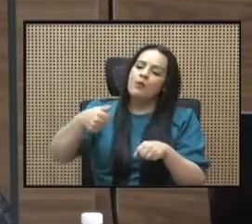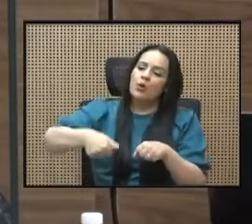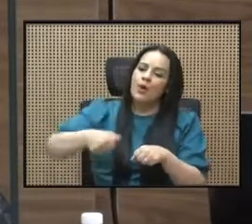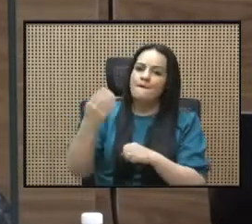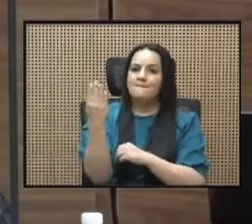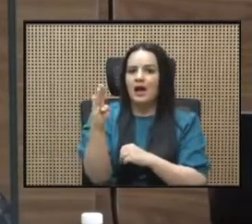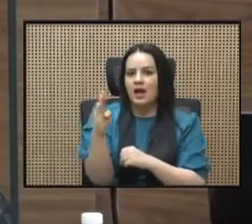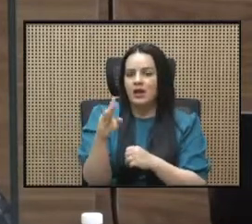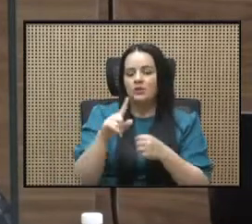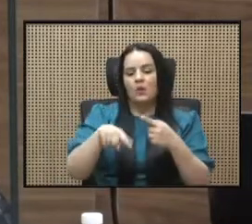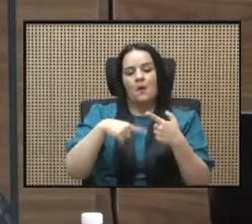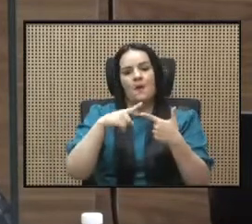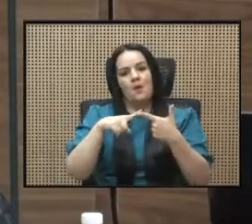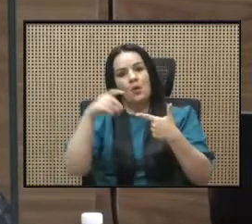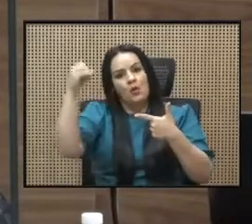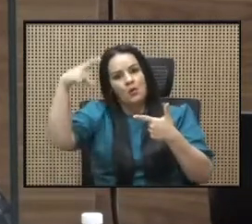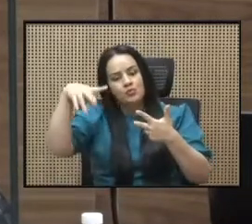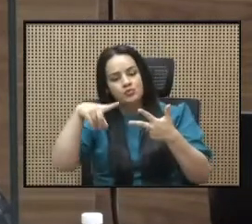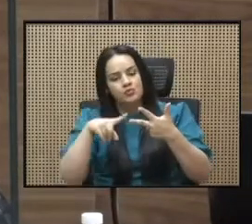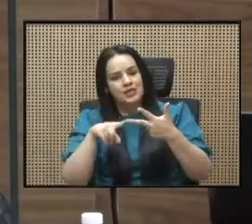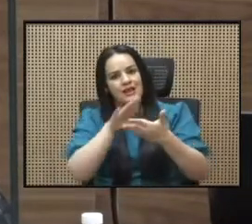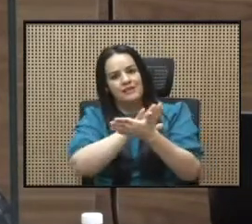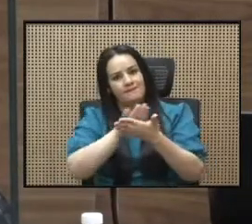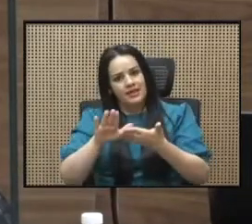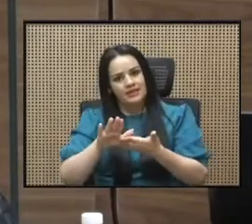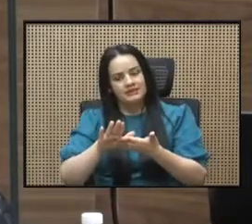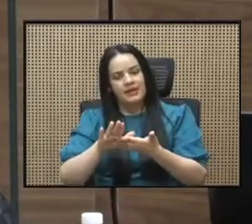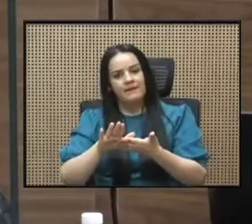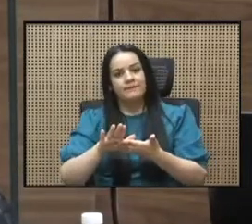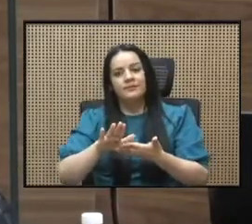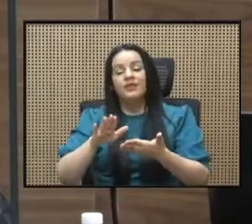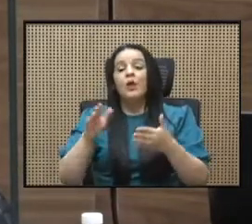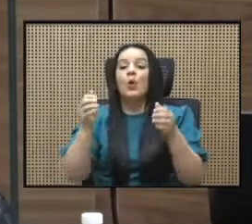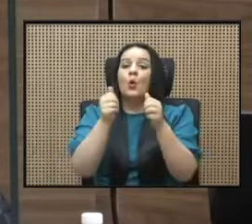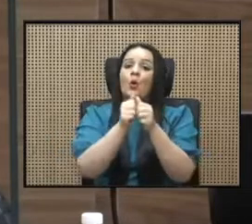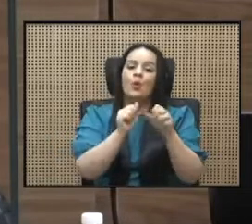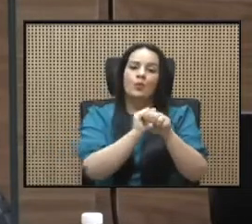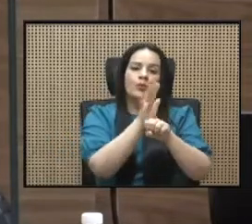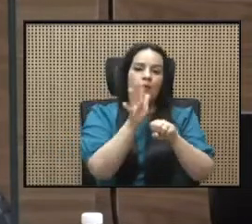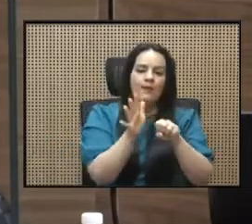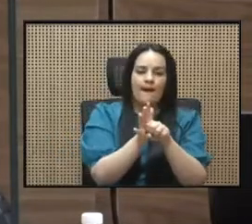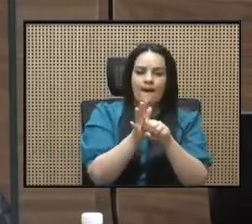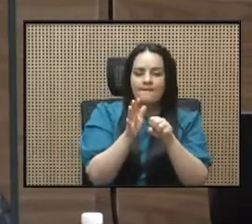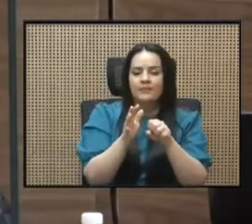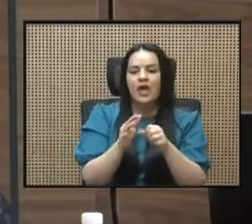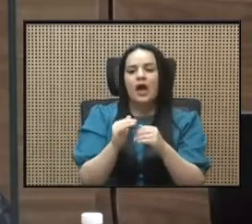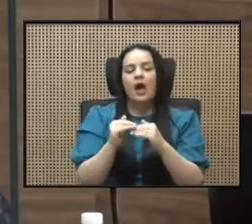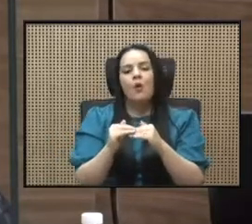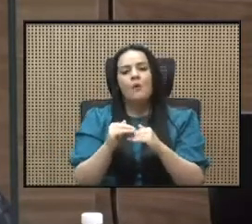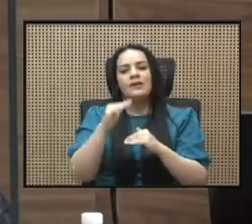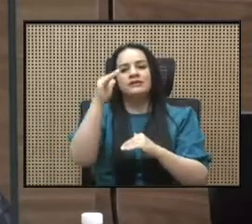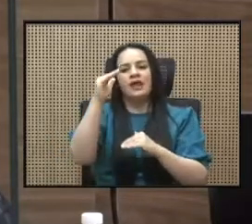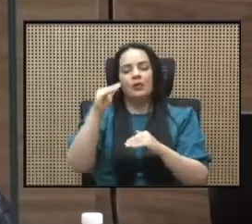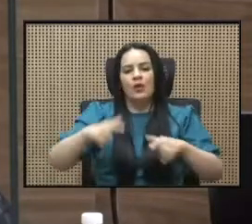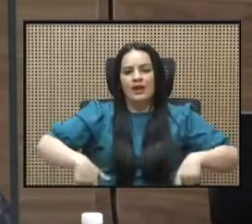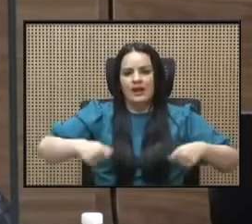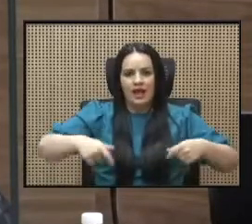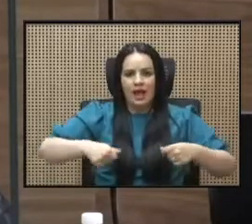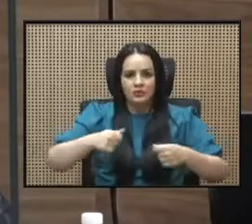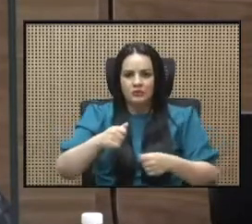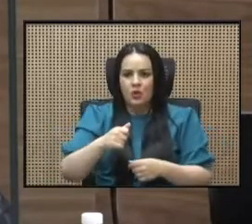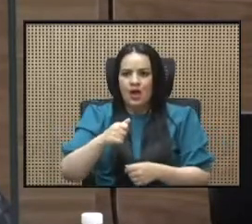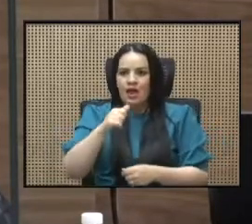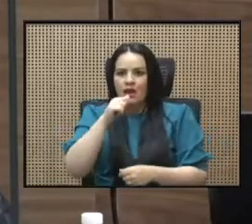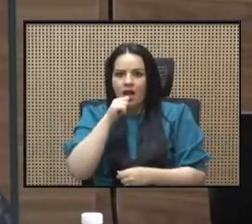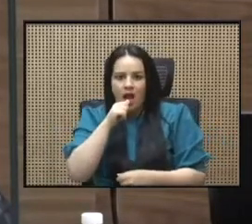luz y tiene que tener limpieza. Obviamente con el COVID se ha aumentado el gasto en el agua y en todo lo que son